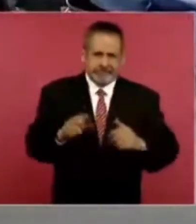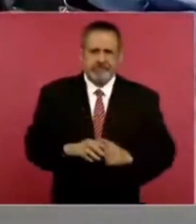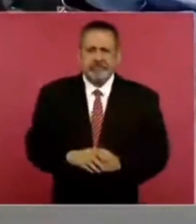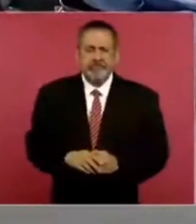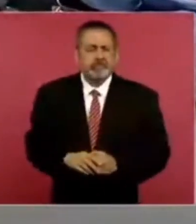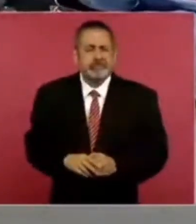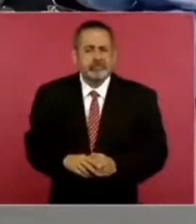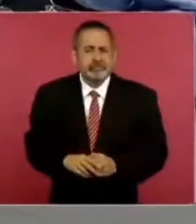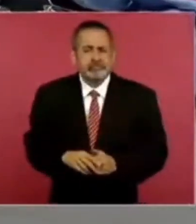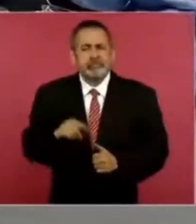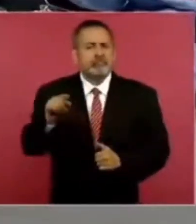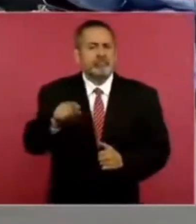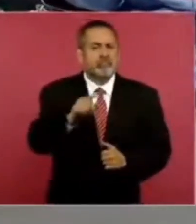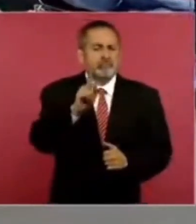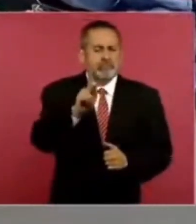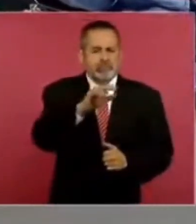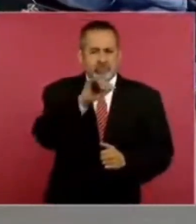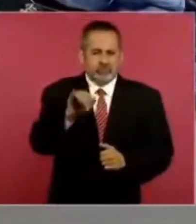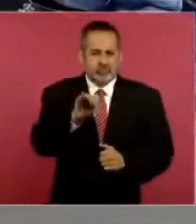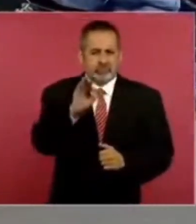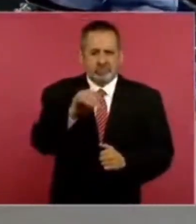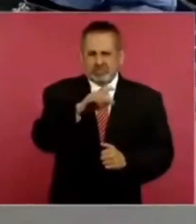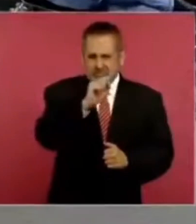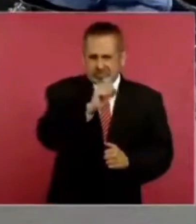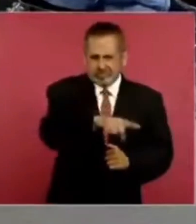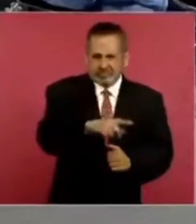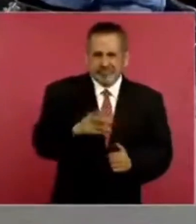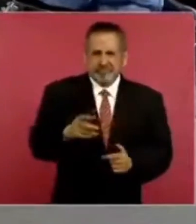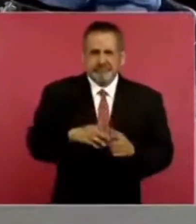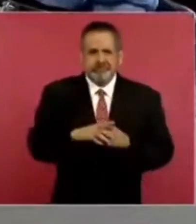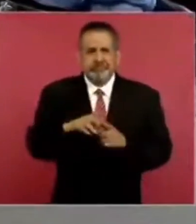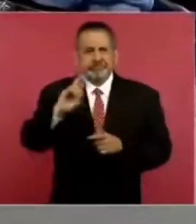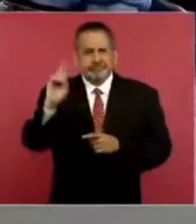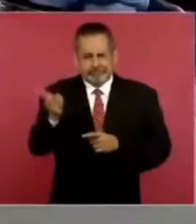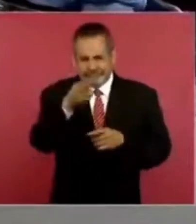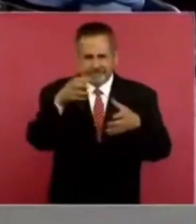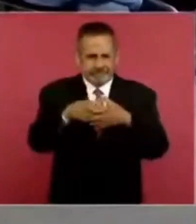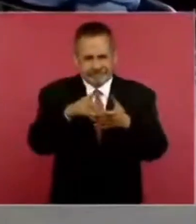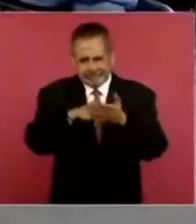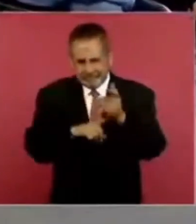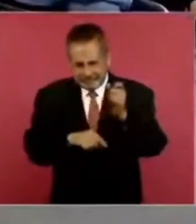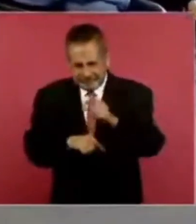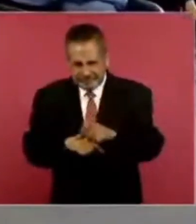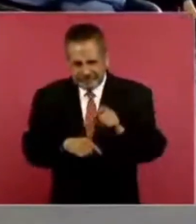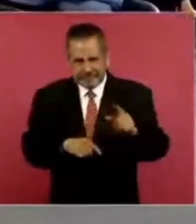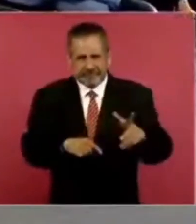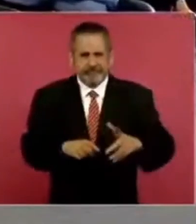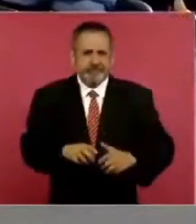en el Poder Judicial, en las universidades,